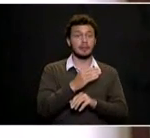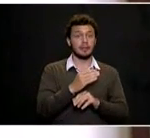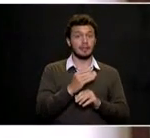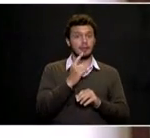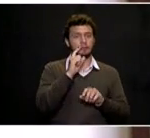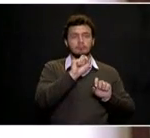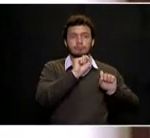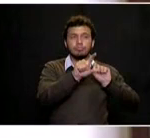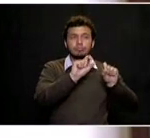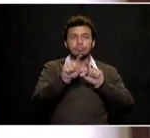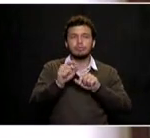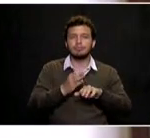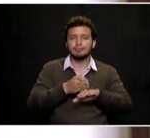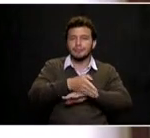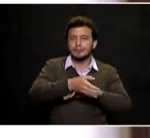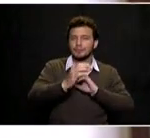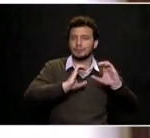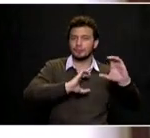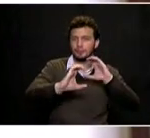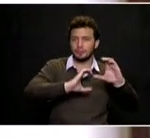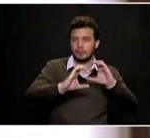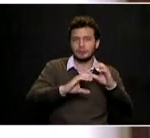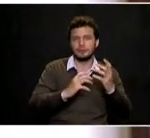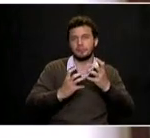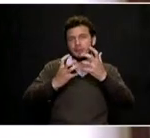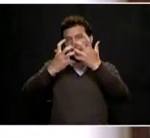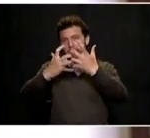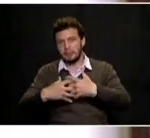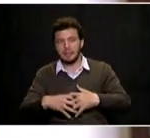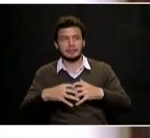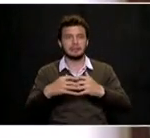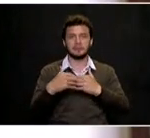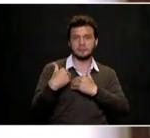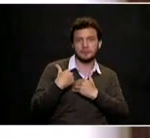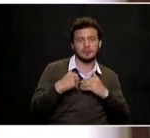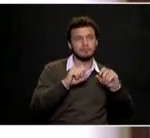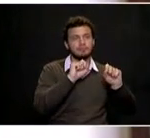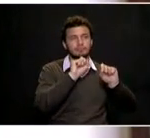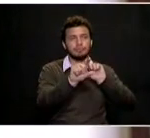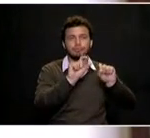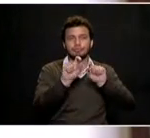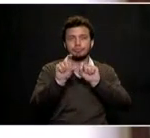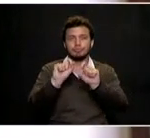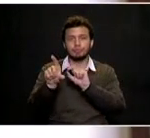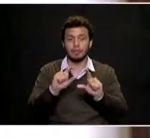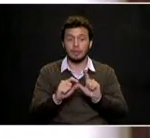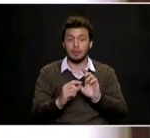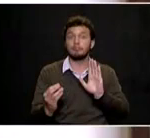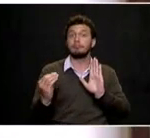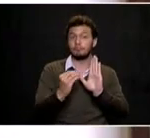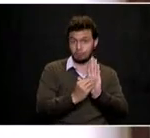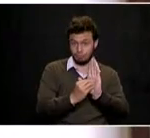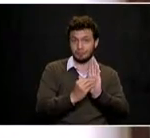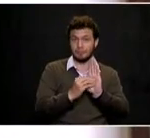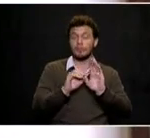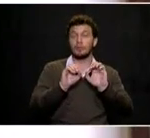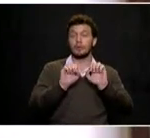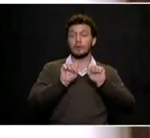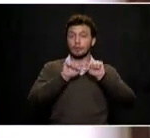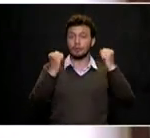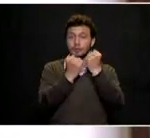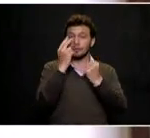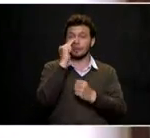medios de comunicación a través de empresas encuestadoras registradas en el consejo nacional electoral el promedio